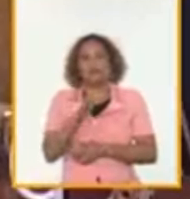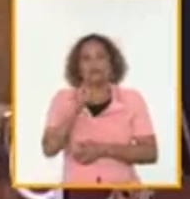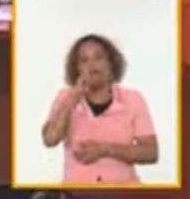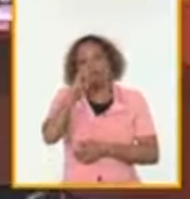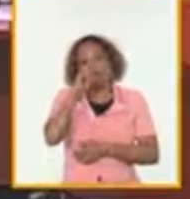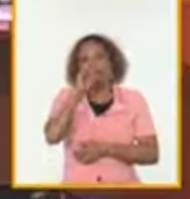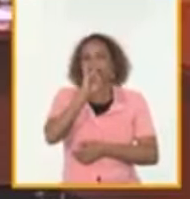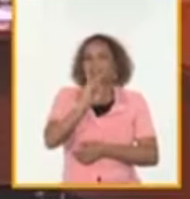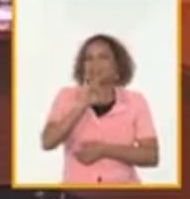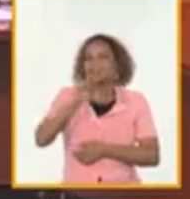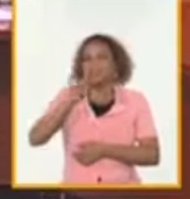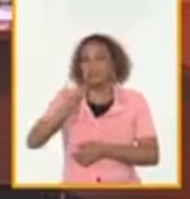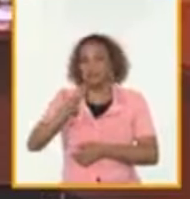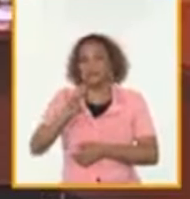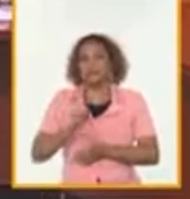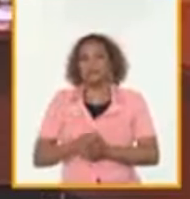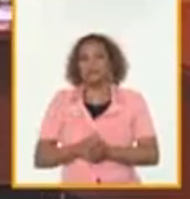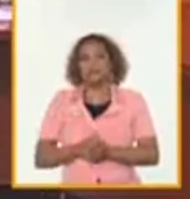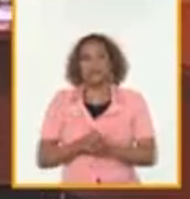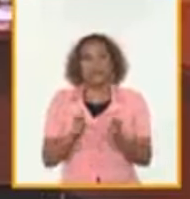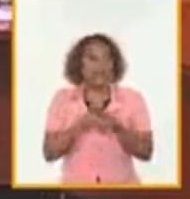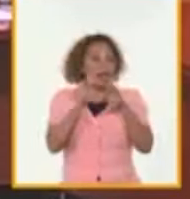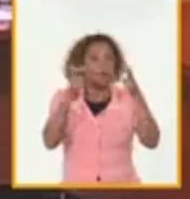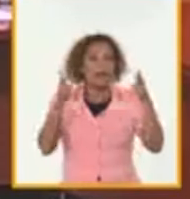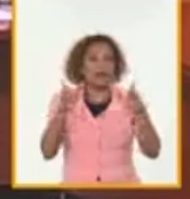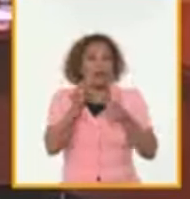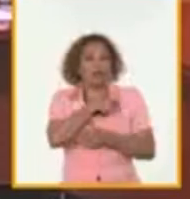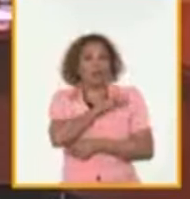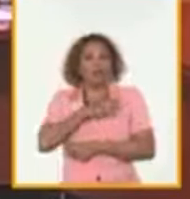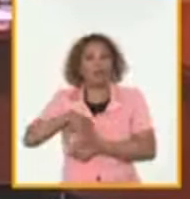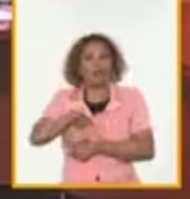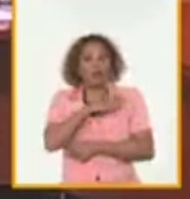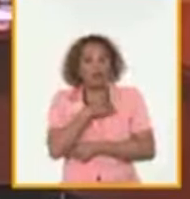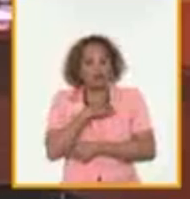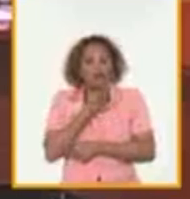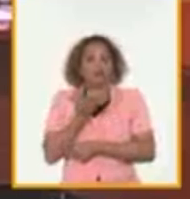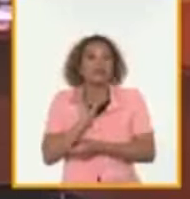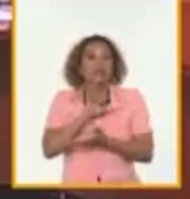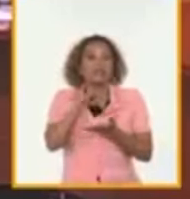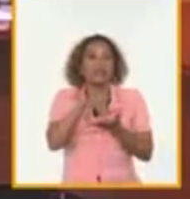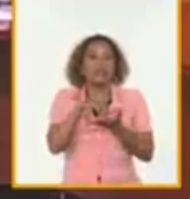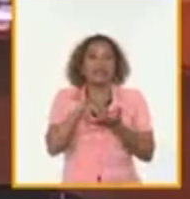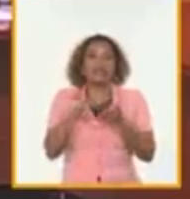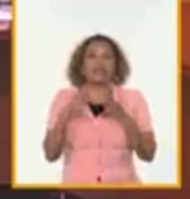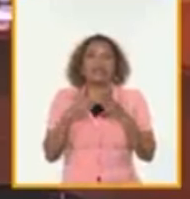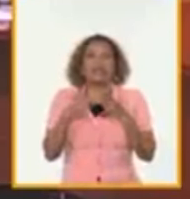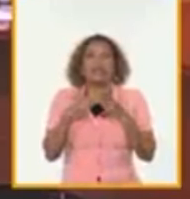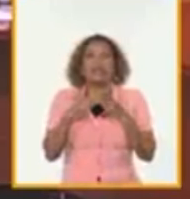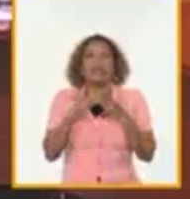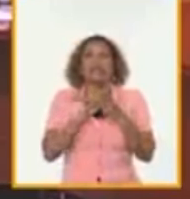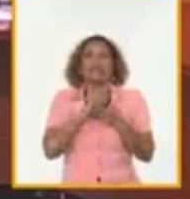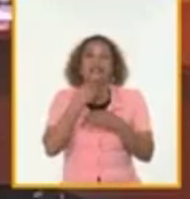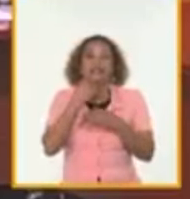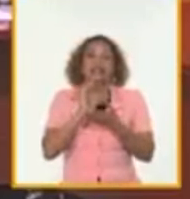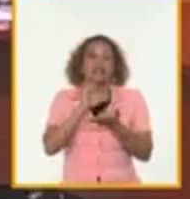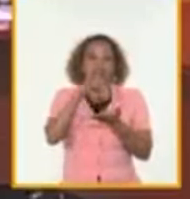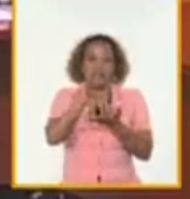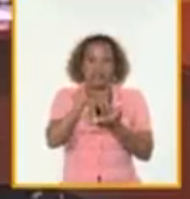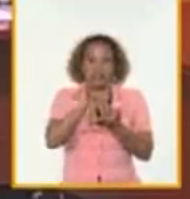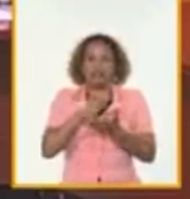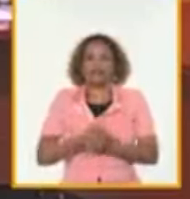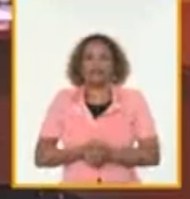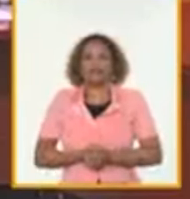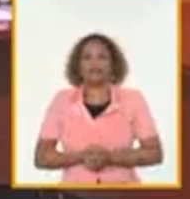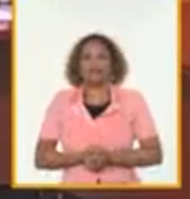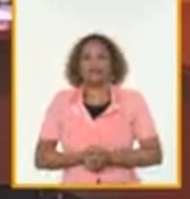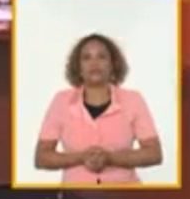está en 79 años y la mayor parte de la población vive en la en la zona urbana ciertamente eh la vocación de